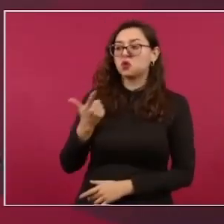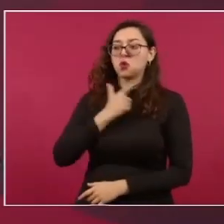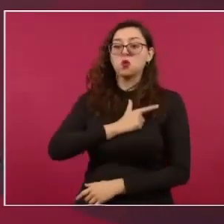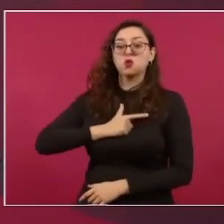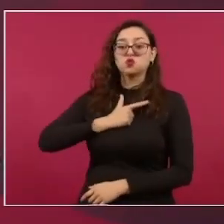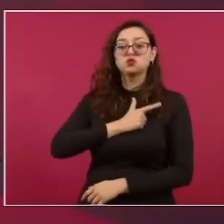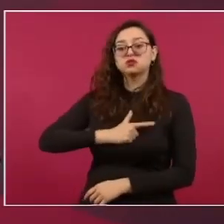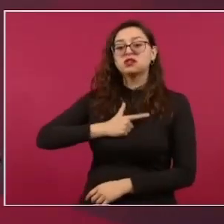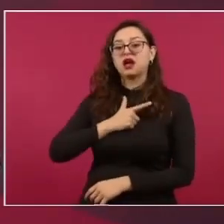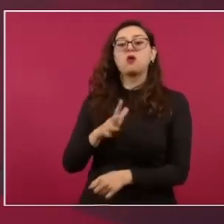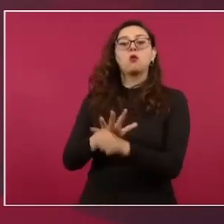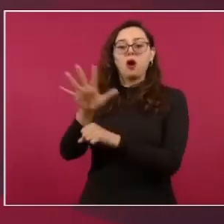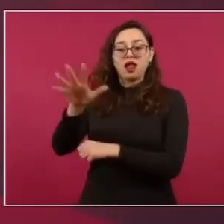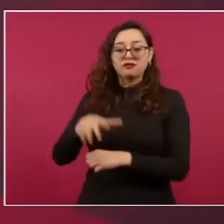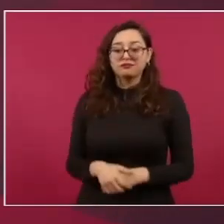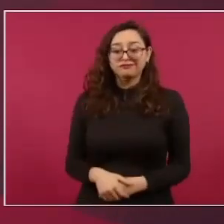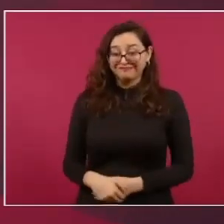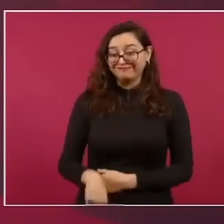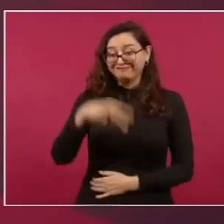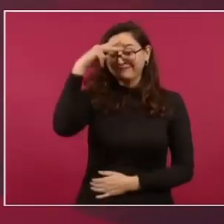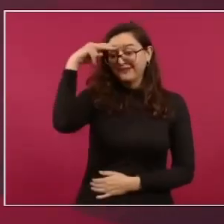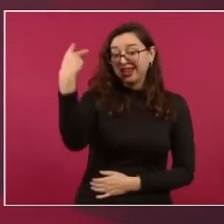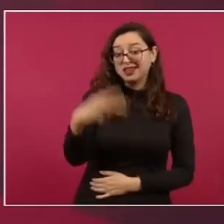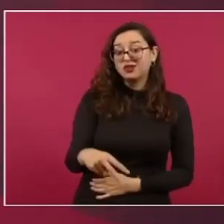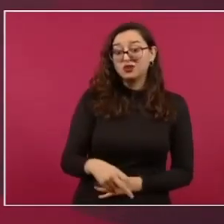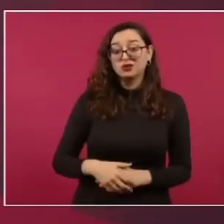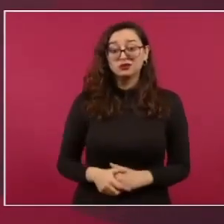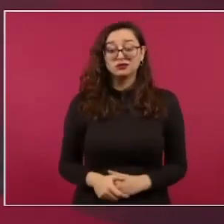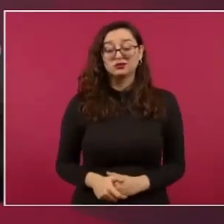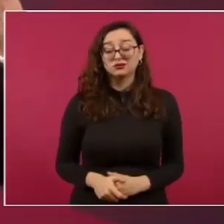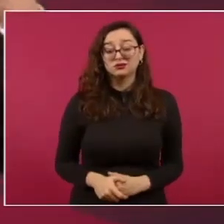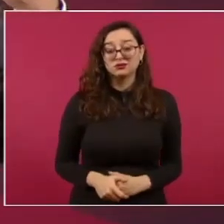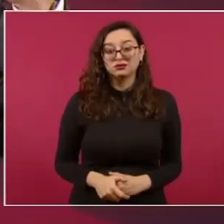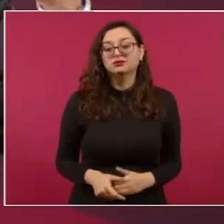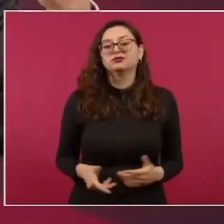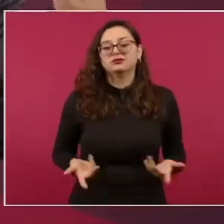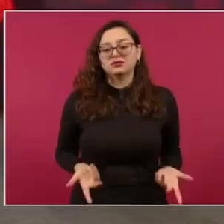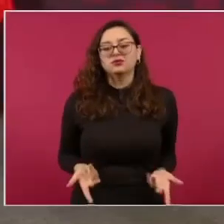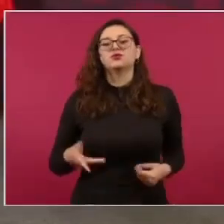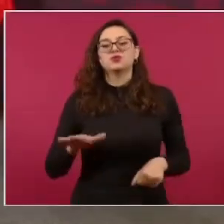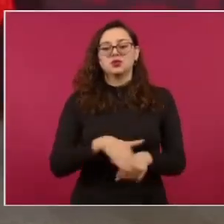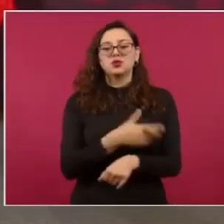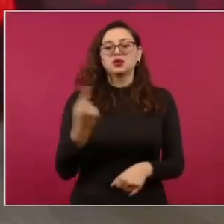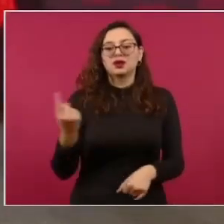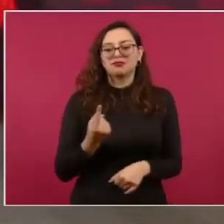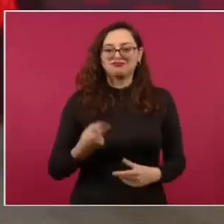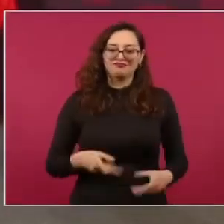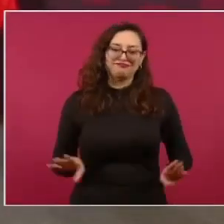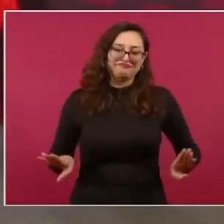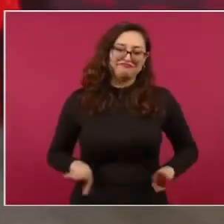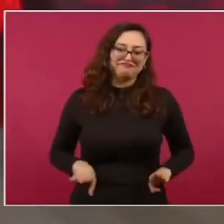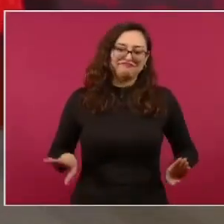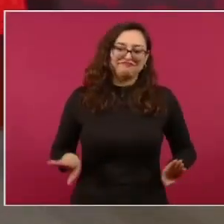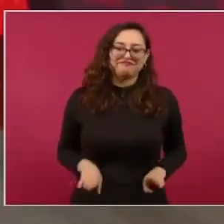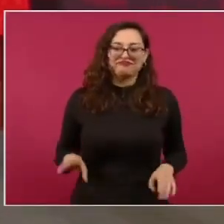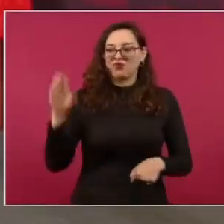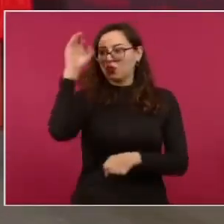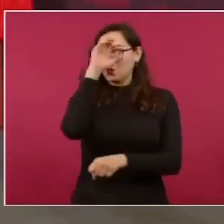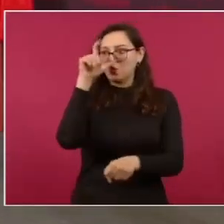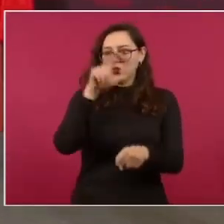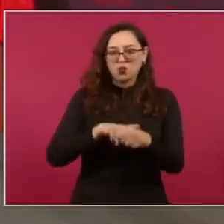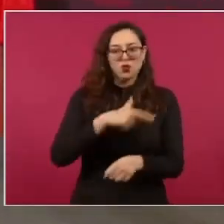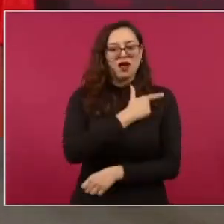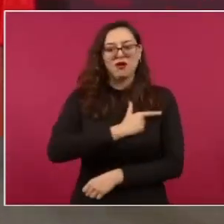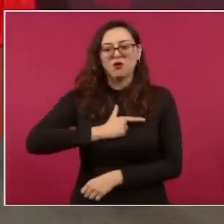escogidos, son los trabajadores mexicanos. Entonces, ¿de dónde viene esa vocación por el trabajo?